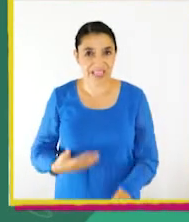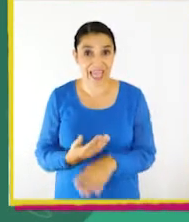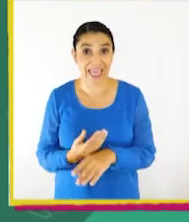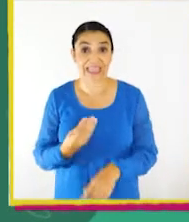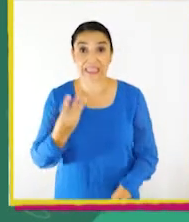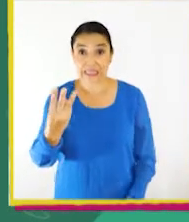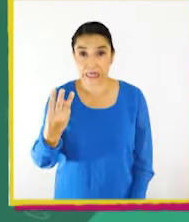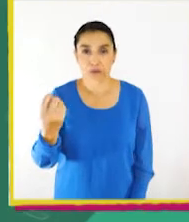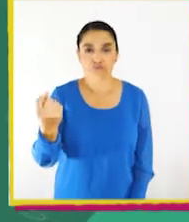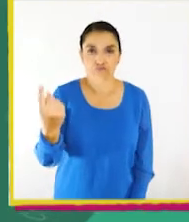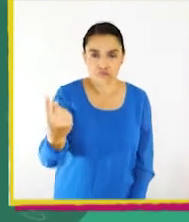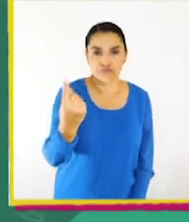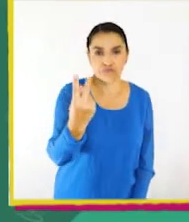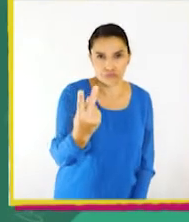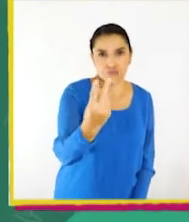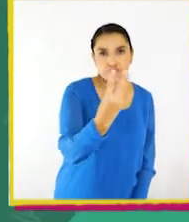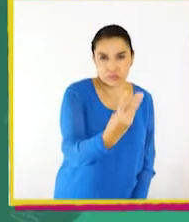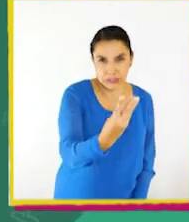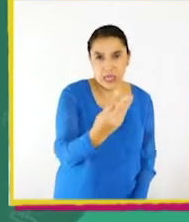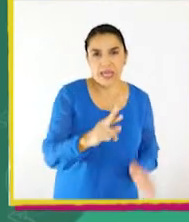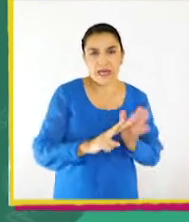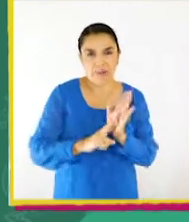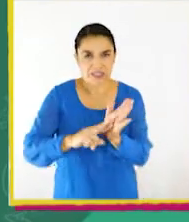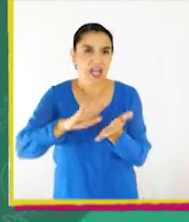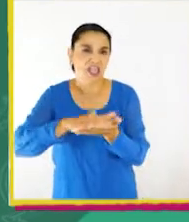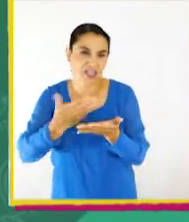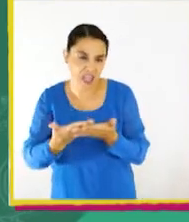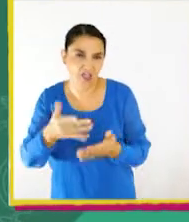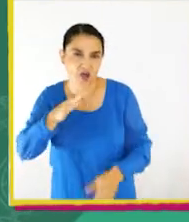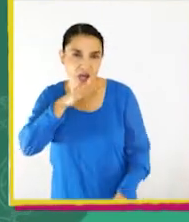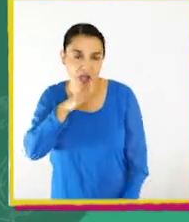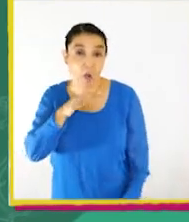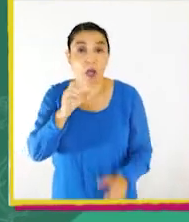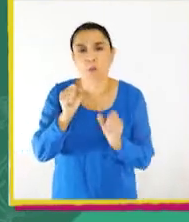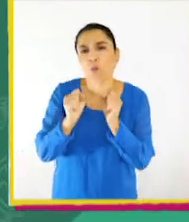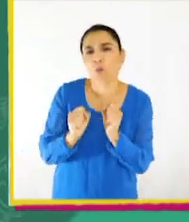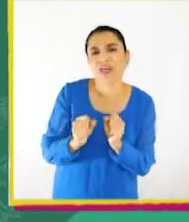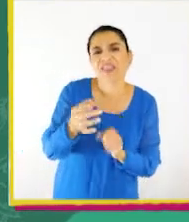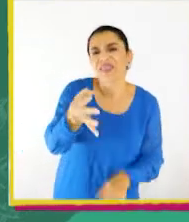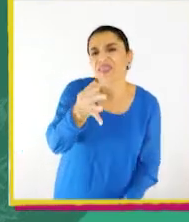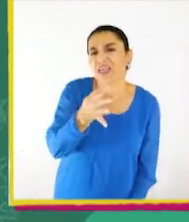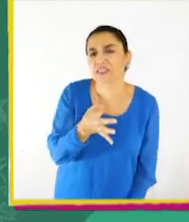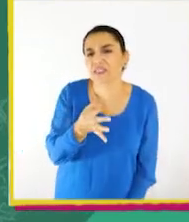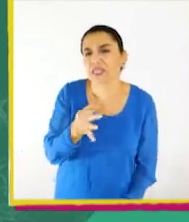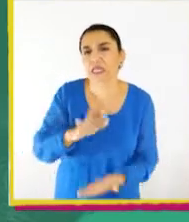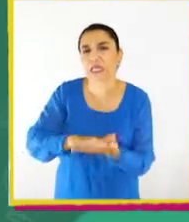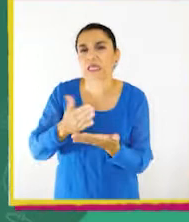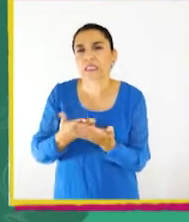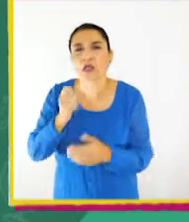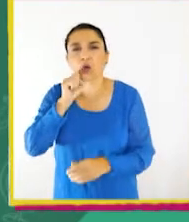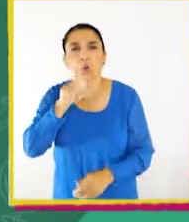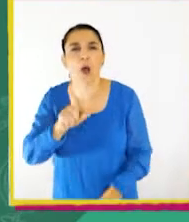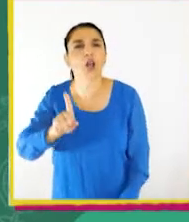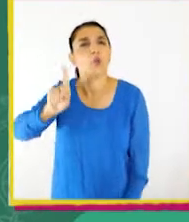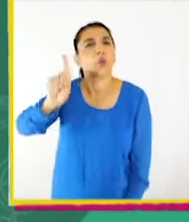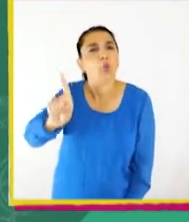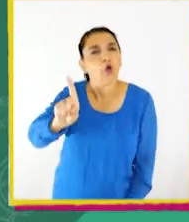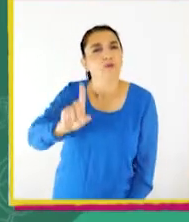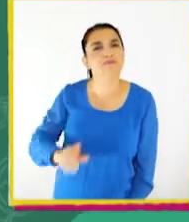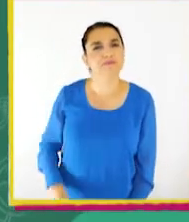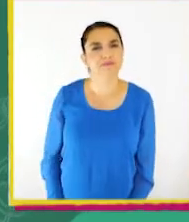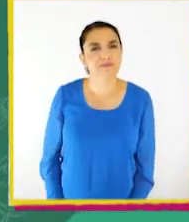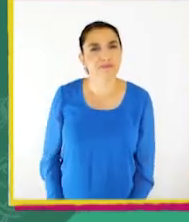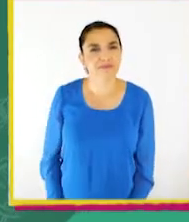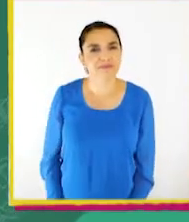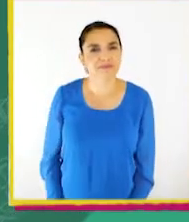Tiene 3 números, cada uno representa un estado del agua. ¿Me pueden decir a qué estado del agua pertenece el número